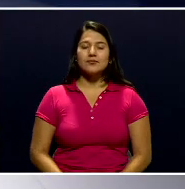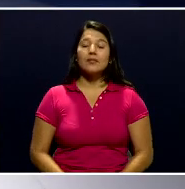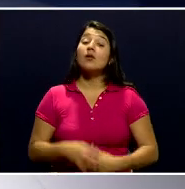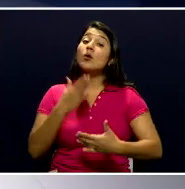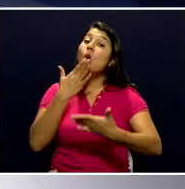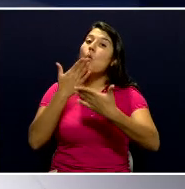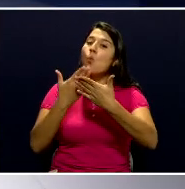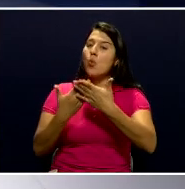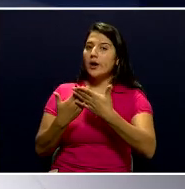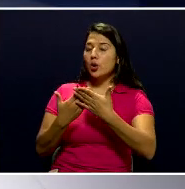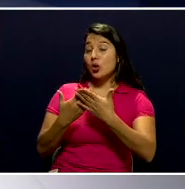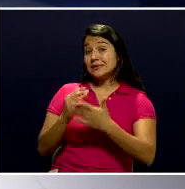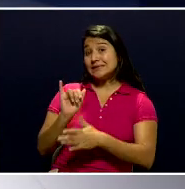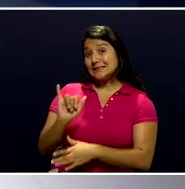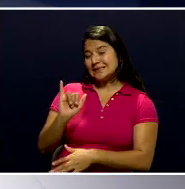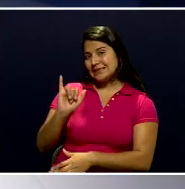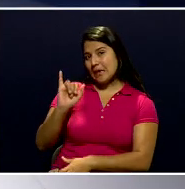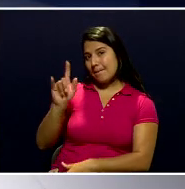Bueno, yo creo que esta pregunta